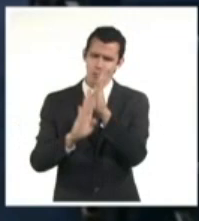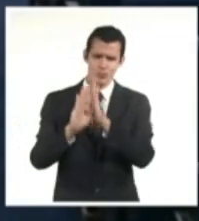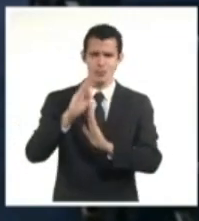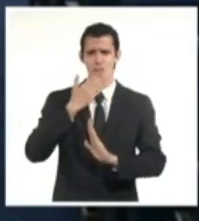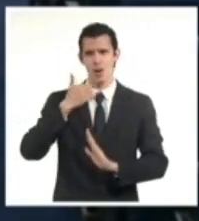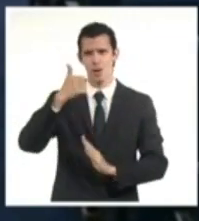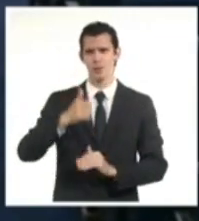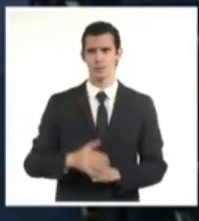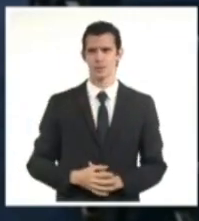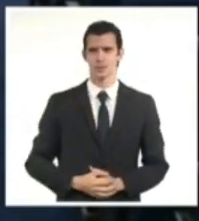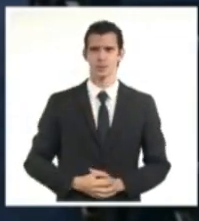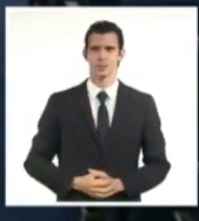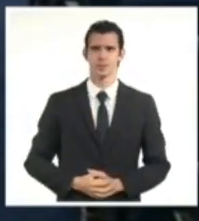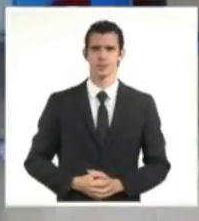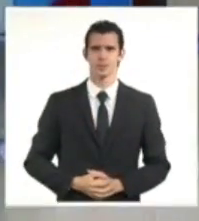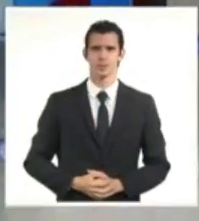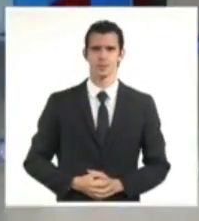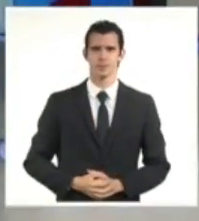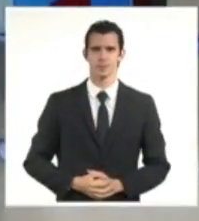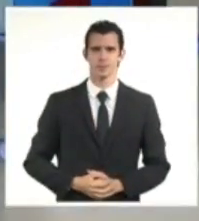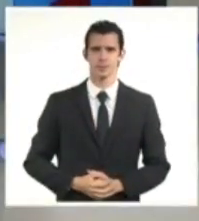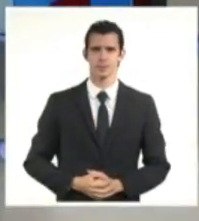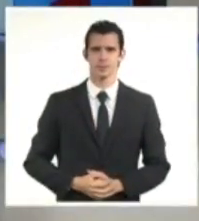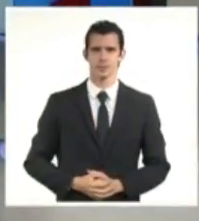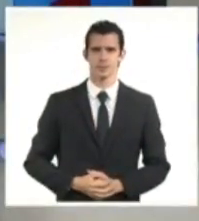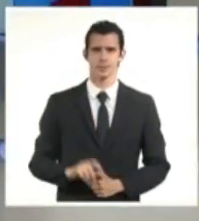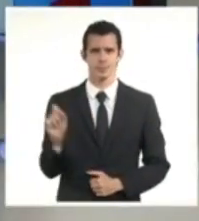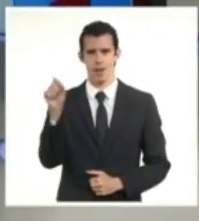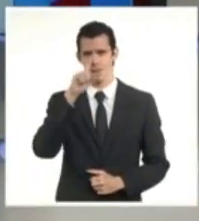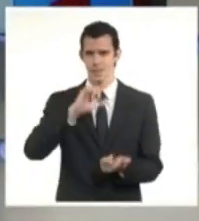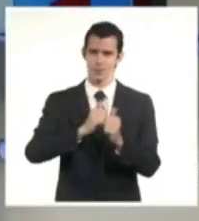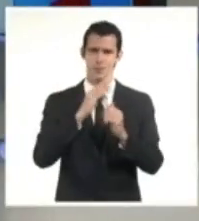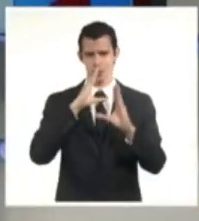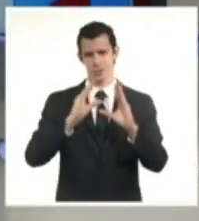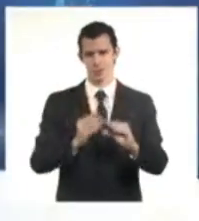Informativo de la Televisión Cubana. Y hasta aquí el deporte. Buenas noches.